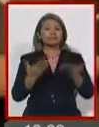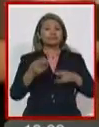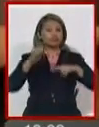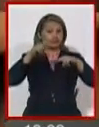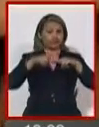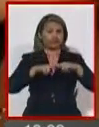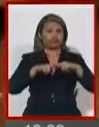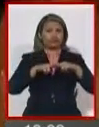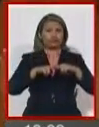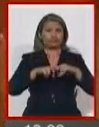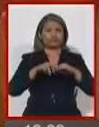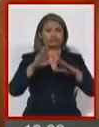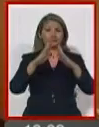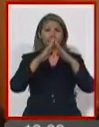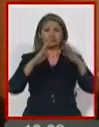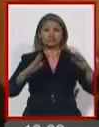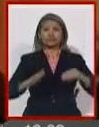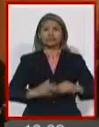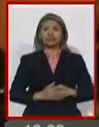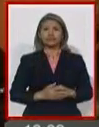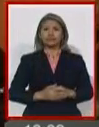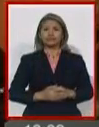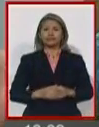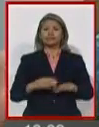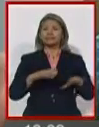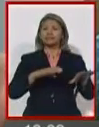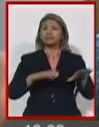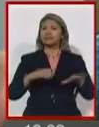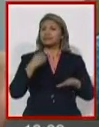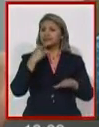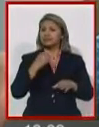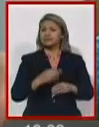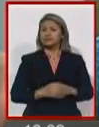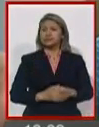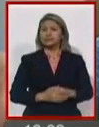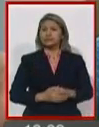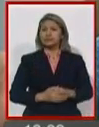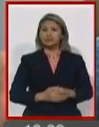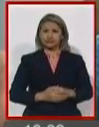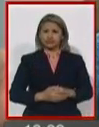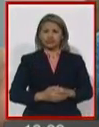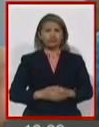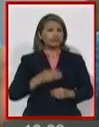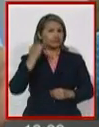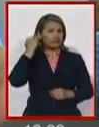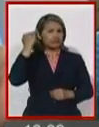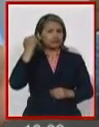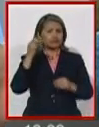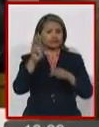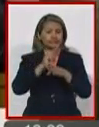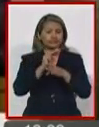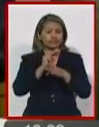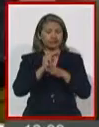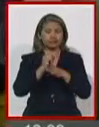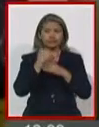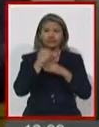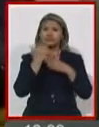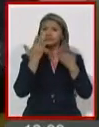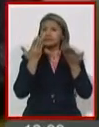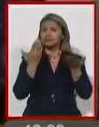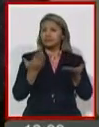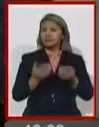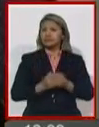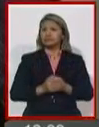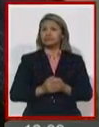encontraba sentada en el sofá de su domicilio. El modus operandi se hubiera producido según la hipótesis del Ministerio Público, en donde